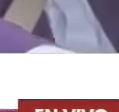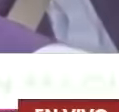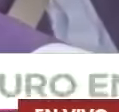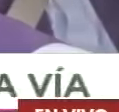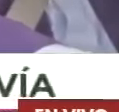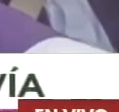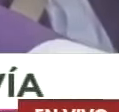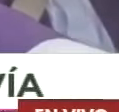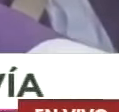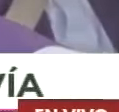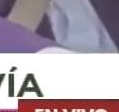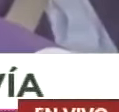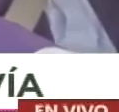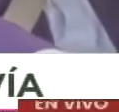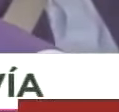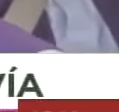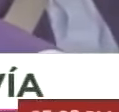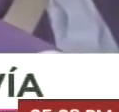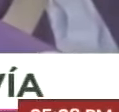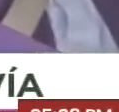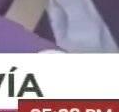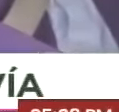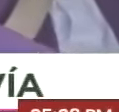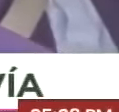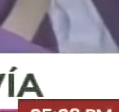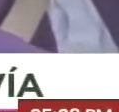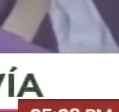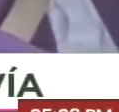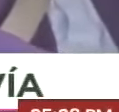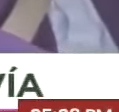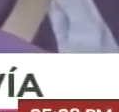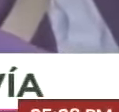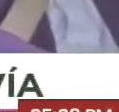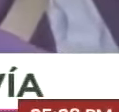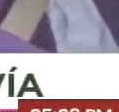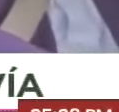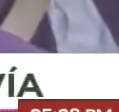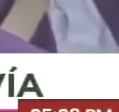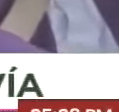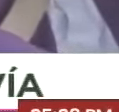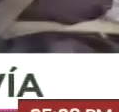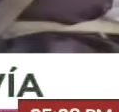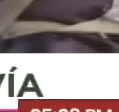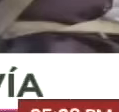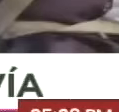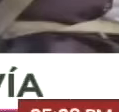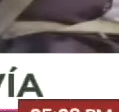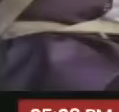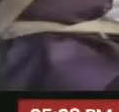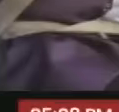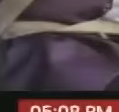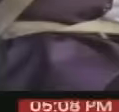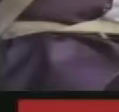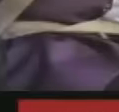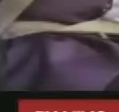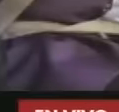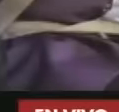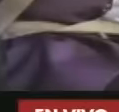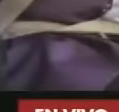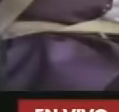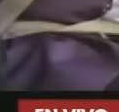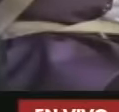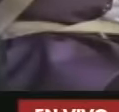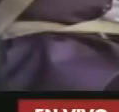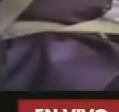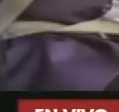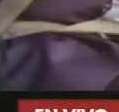el tema del poder popular, del liderazgo popular. ¿Ah? Sí, ¿cómo te sientes? ¿Qué has pensado? Sí,